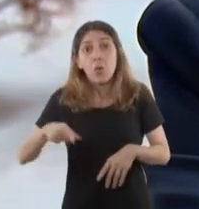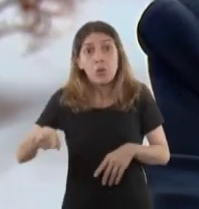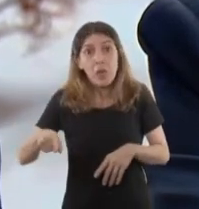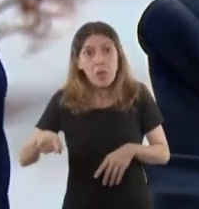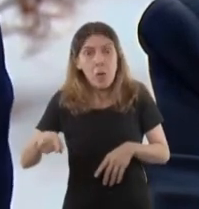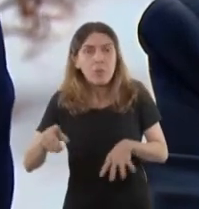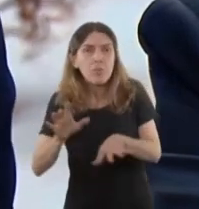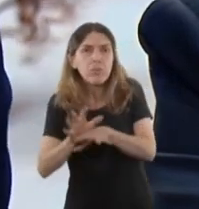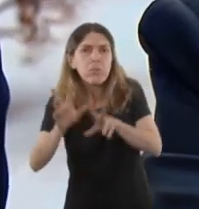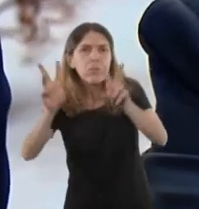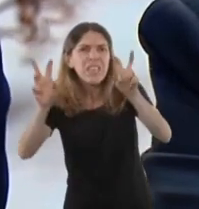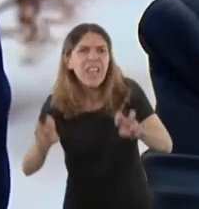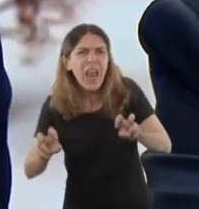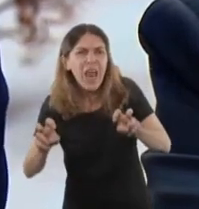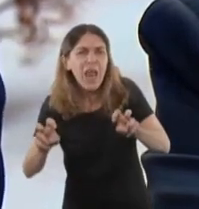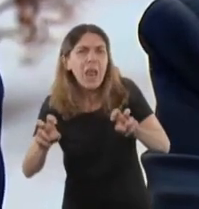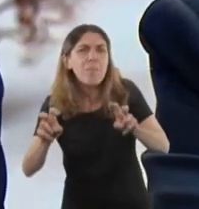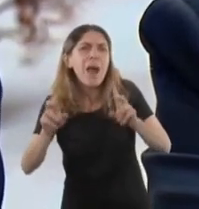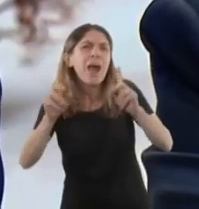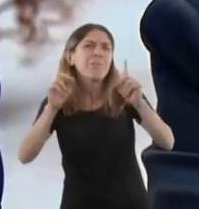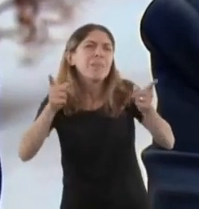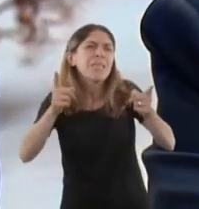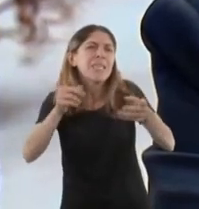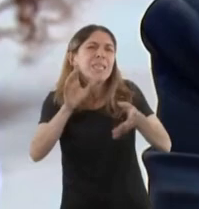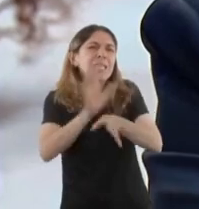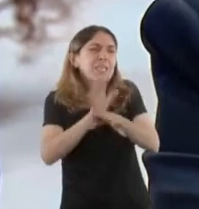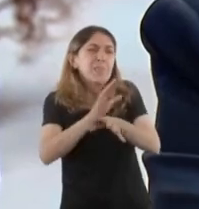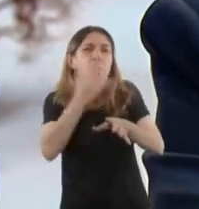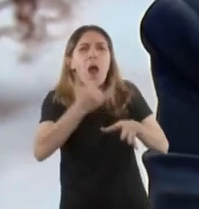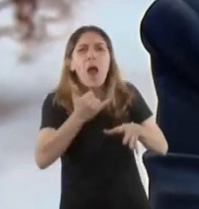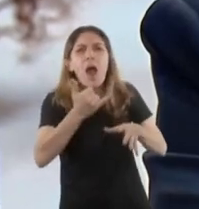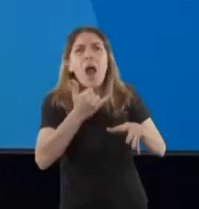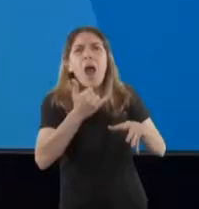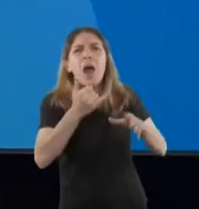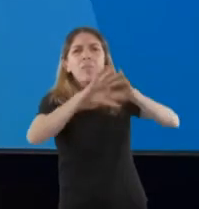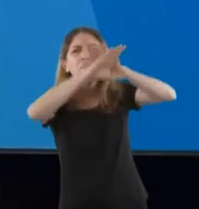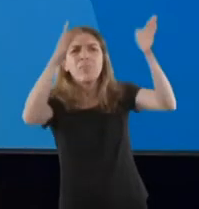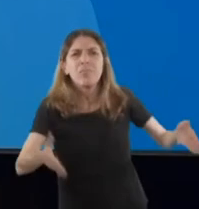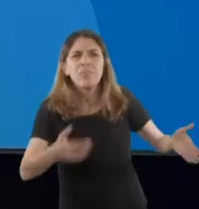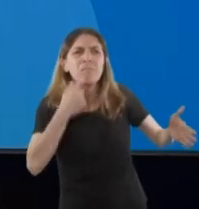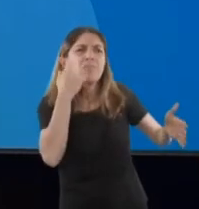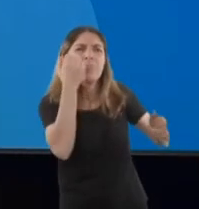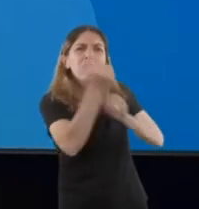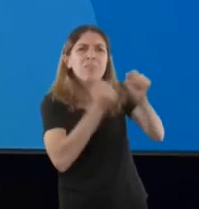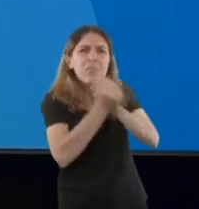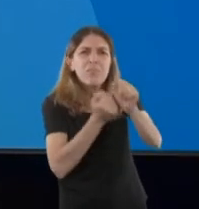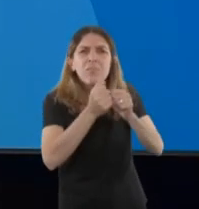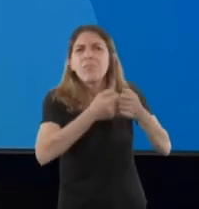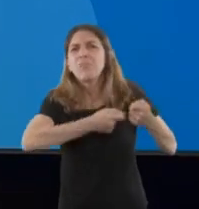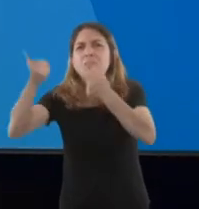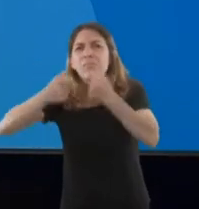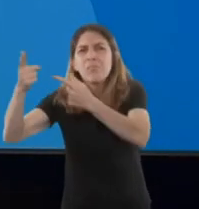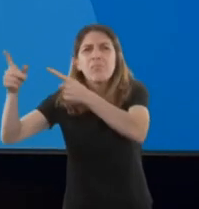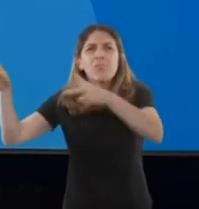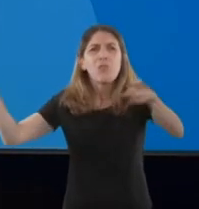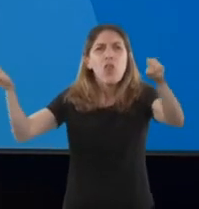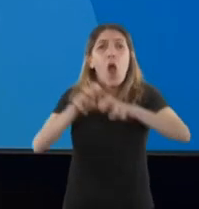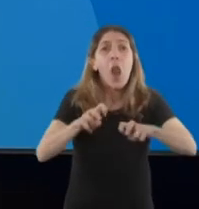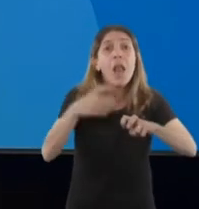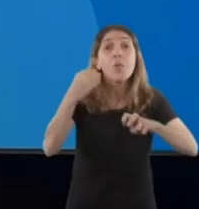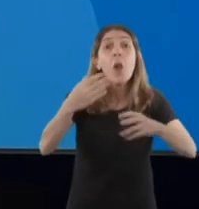alrededor de esa usina fabulosa generadora de dólares y de trabajo en la argentina que es el turismo